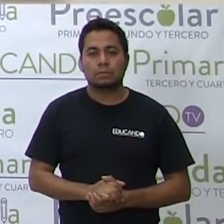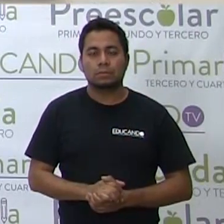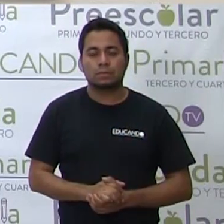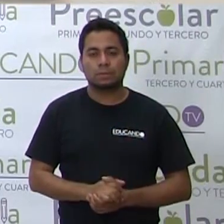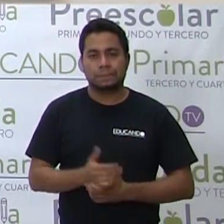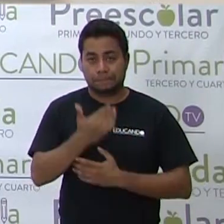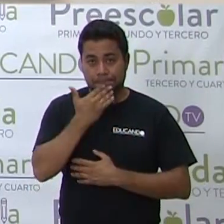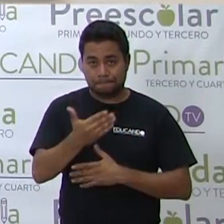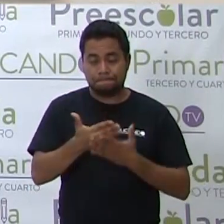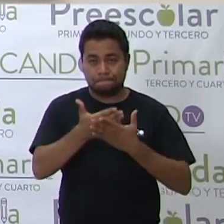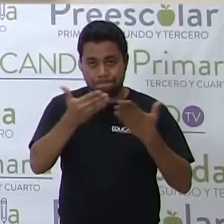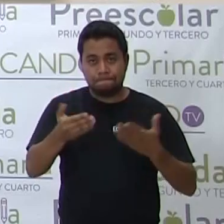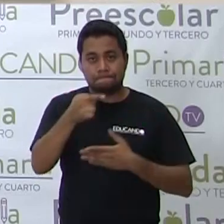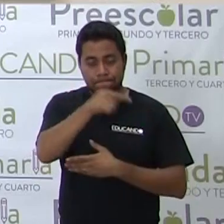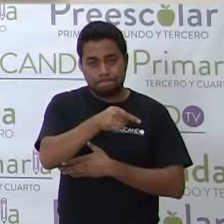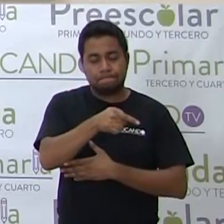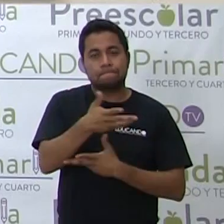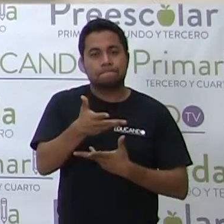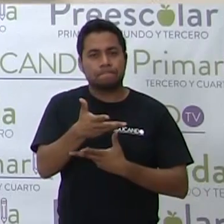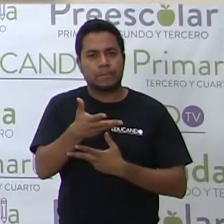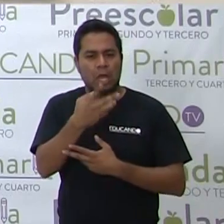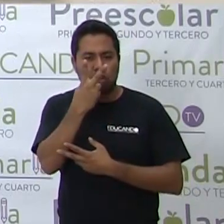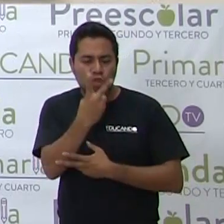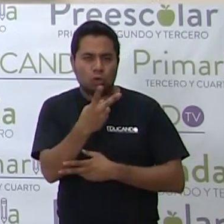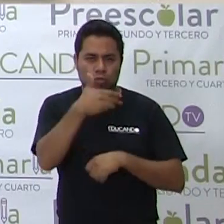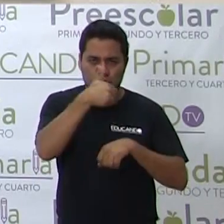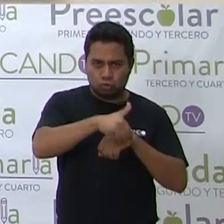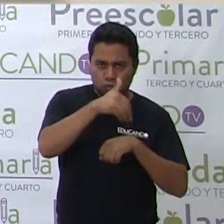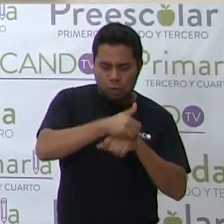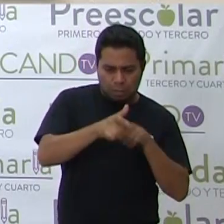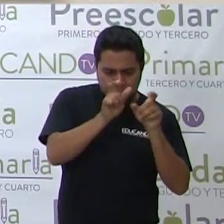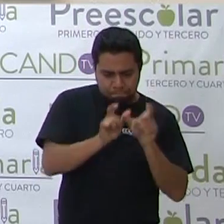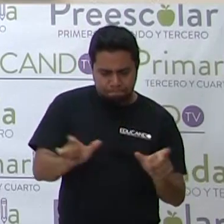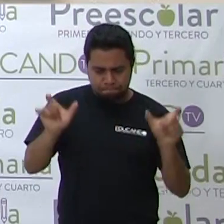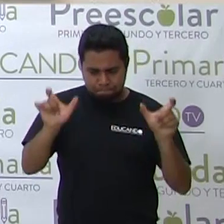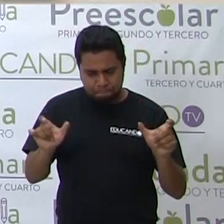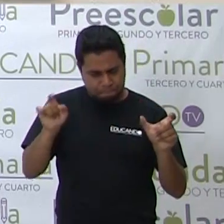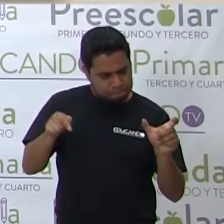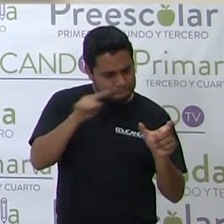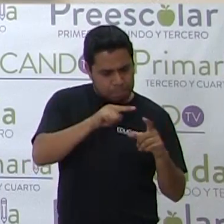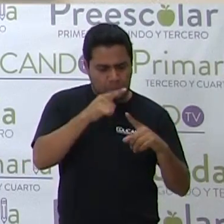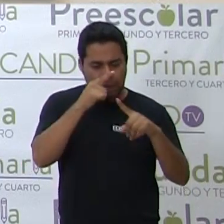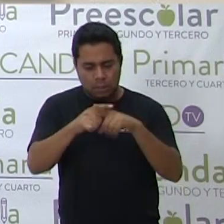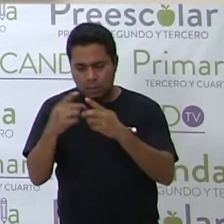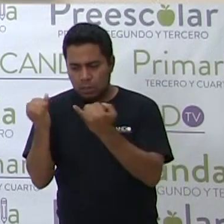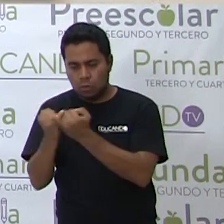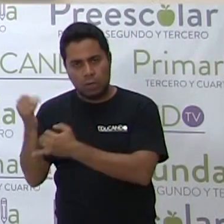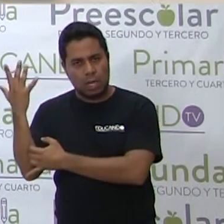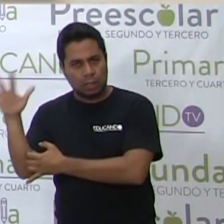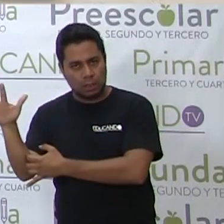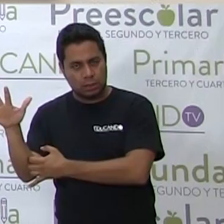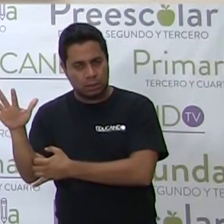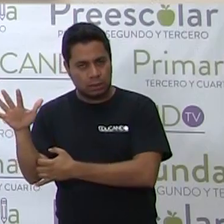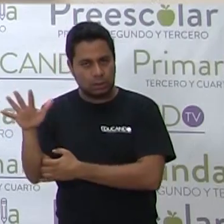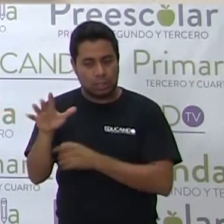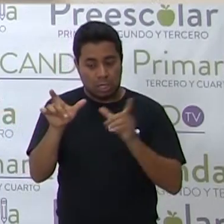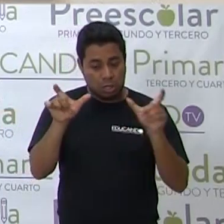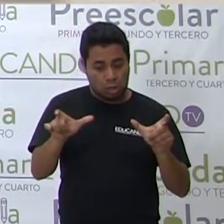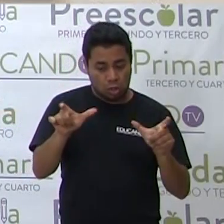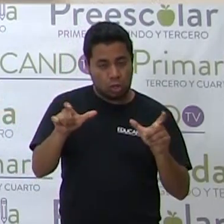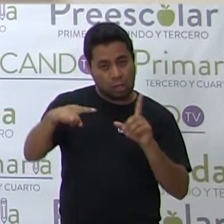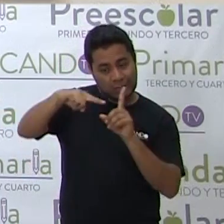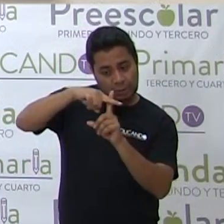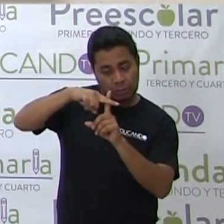ahora vamos a buscar dos números que multiplicados me den 10 y que